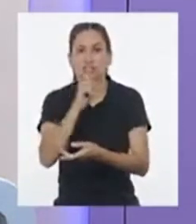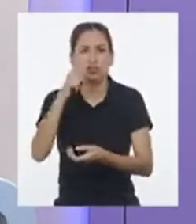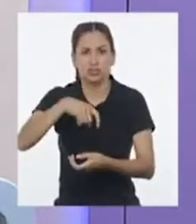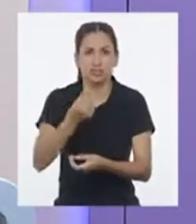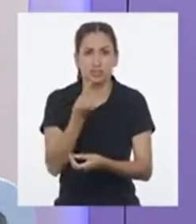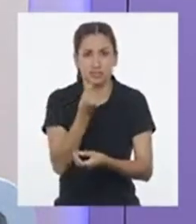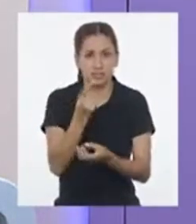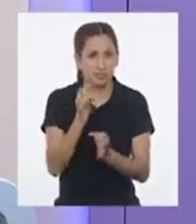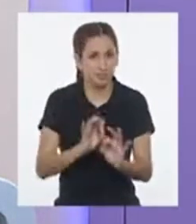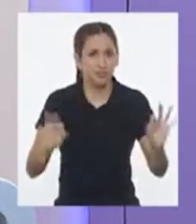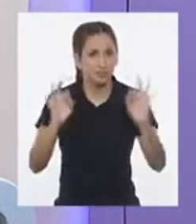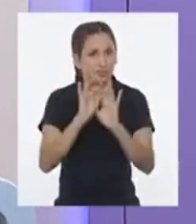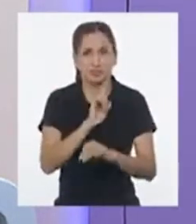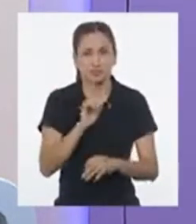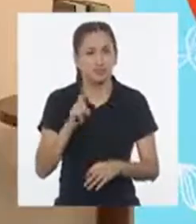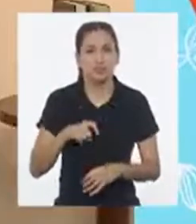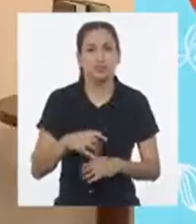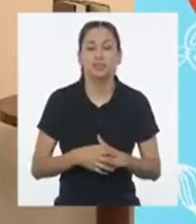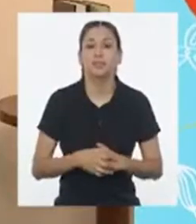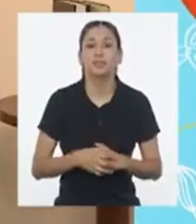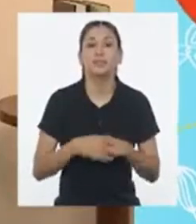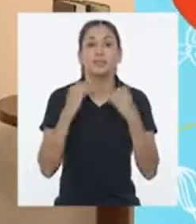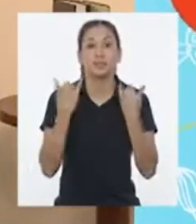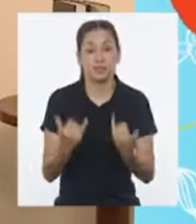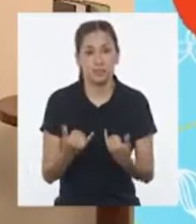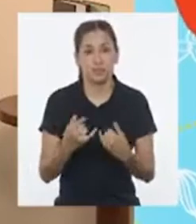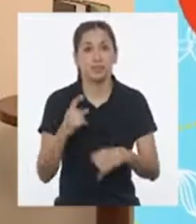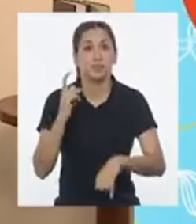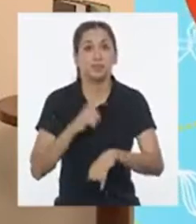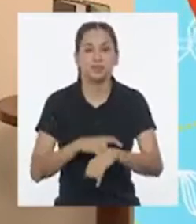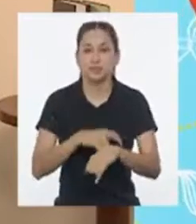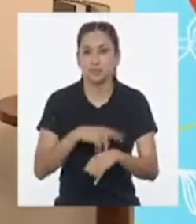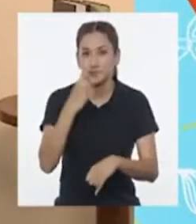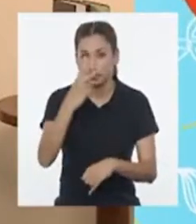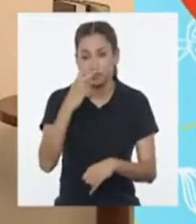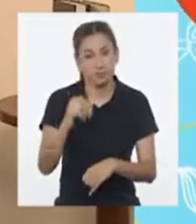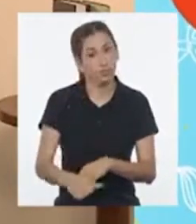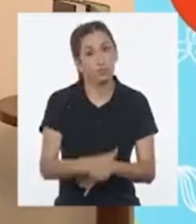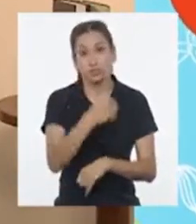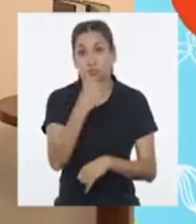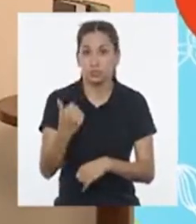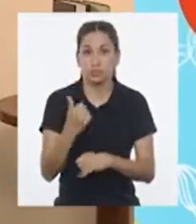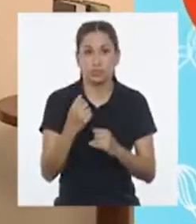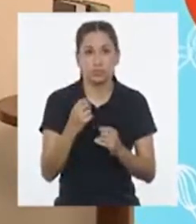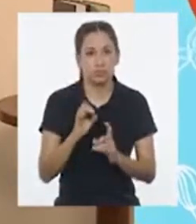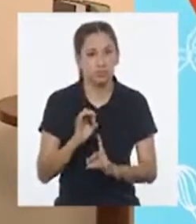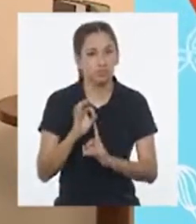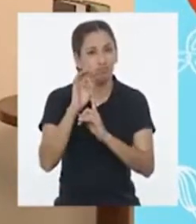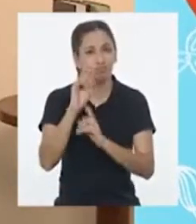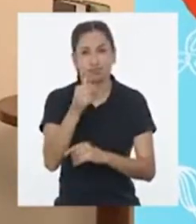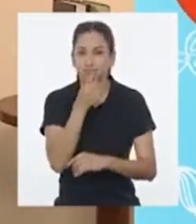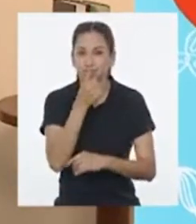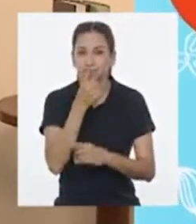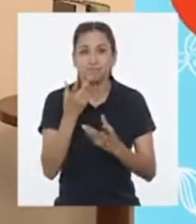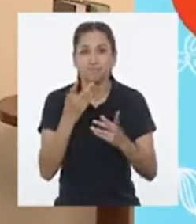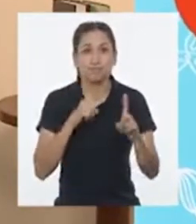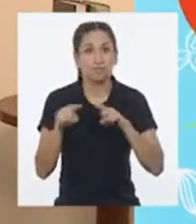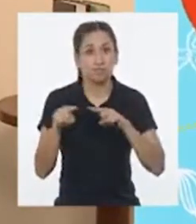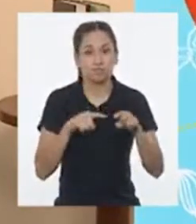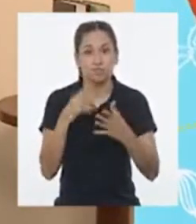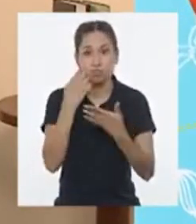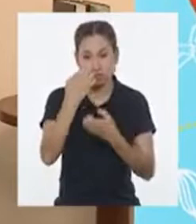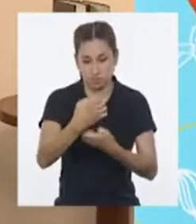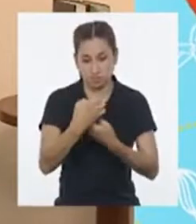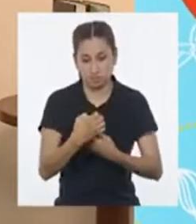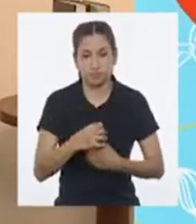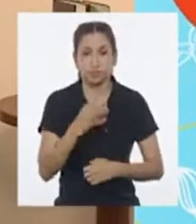el dinero para poder adquirirlos. Ahora es momento de ver otro principio clave para el